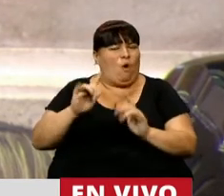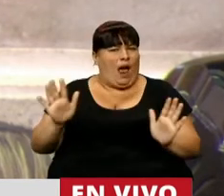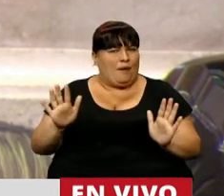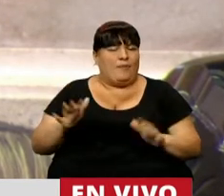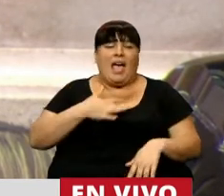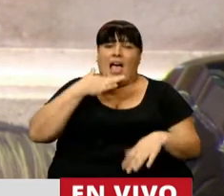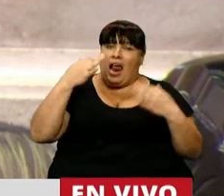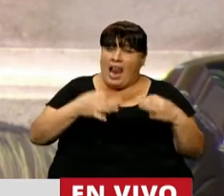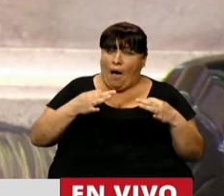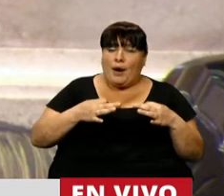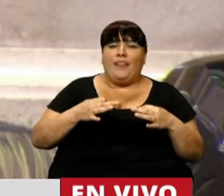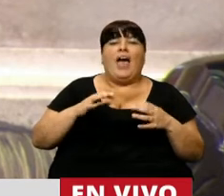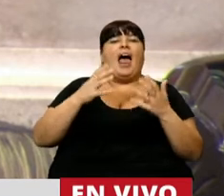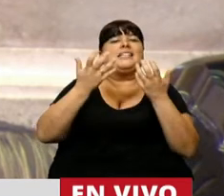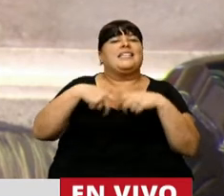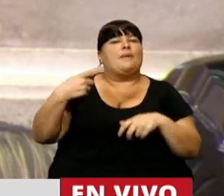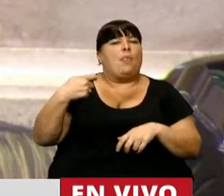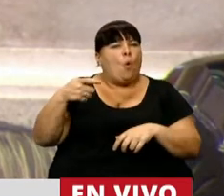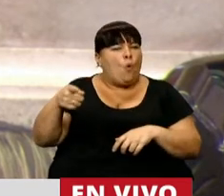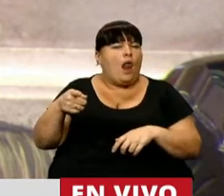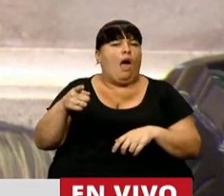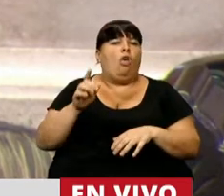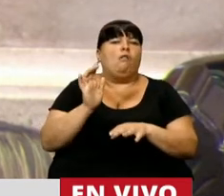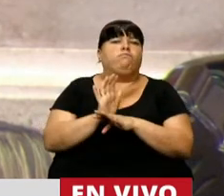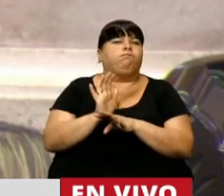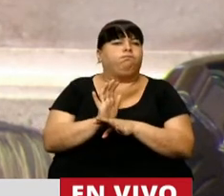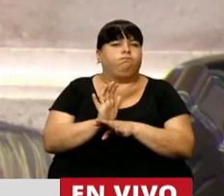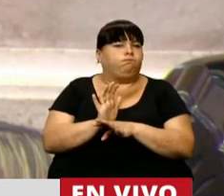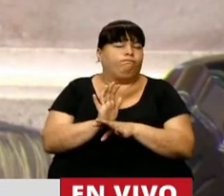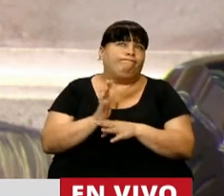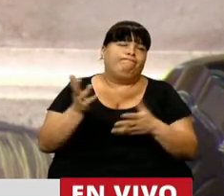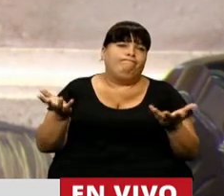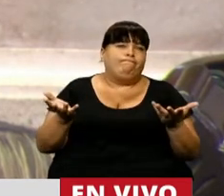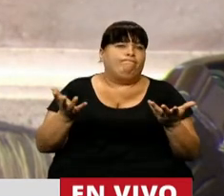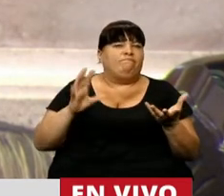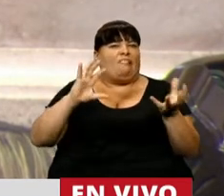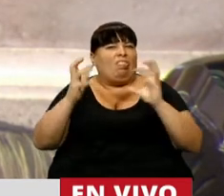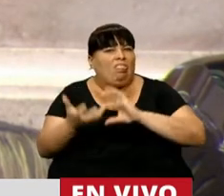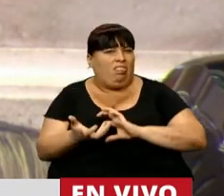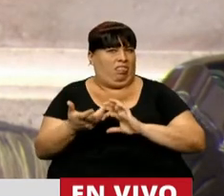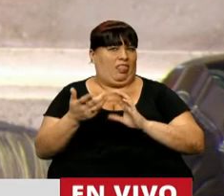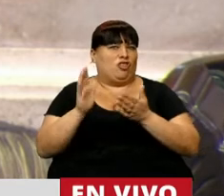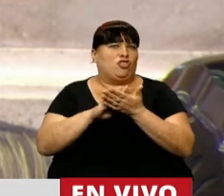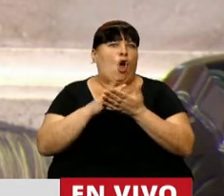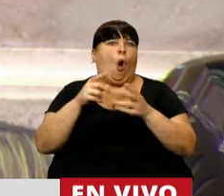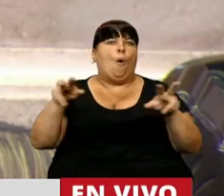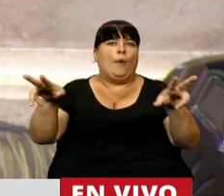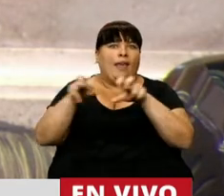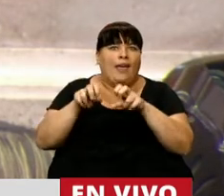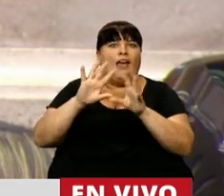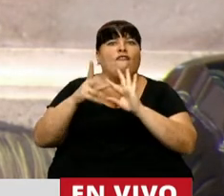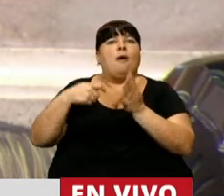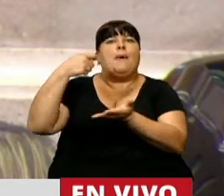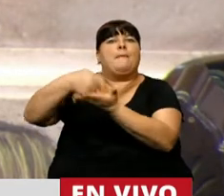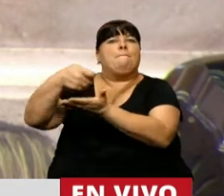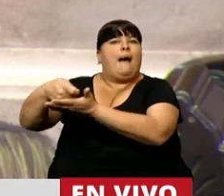La realidad es que el sistema previsional está, por lo menos, deformado en cuanto a sus ingresos y en la forma de